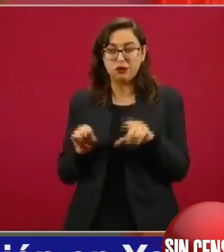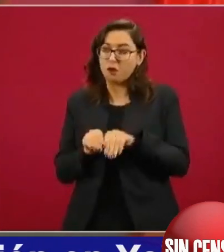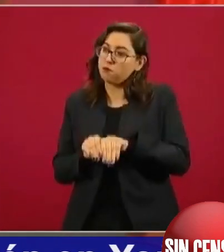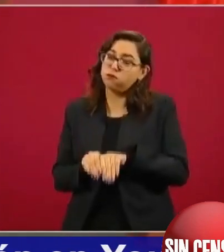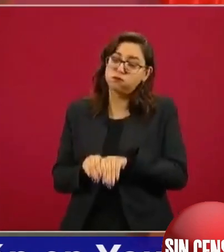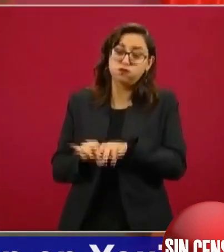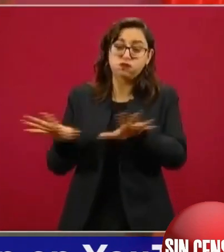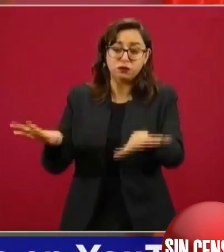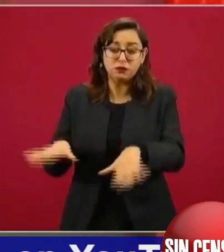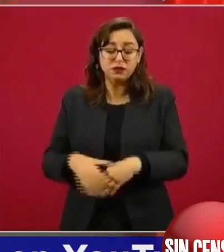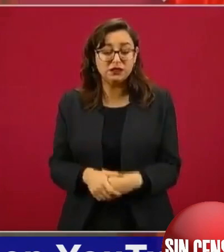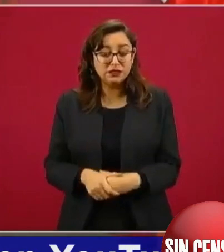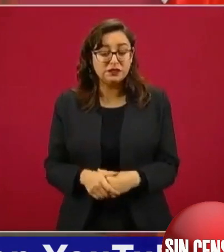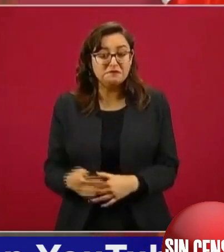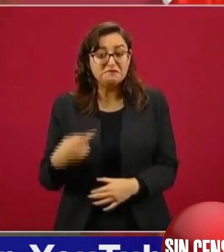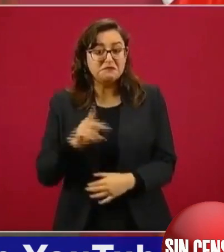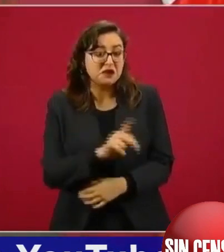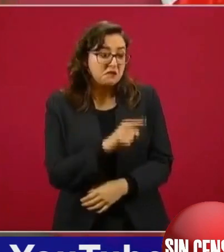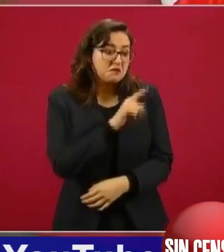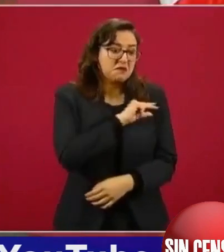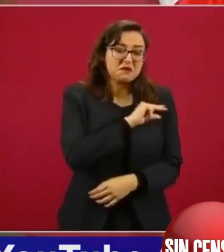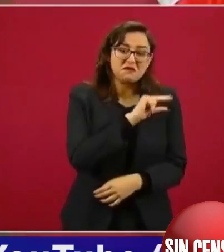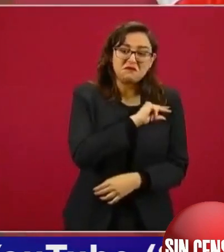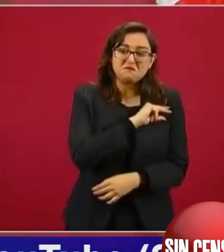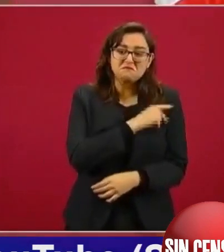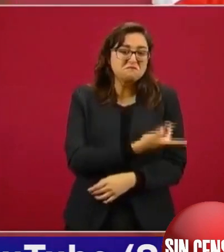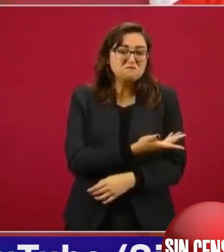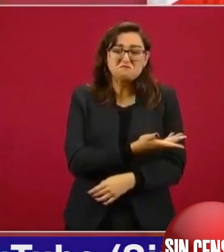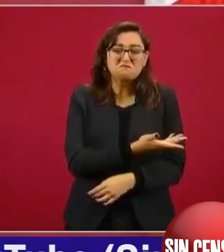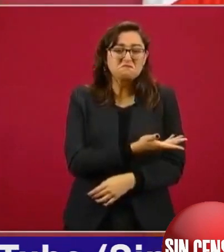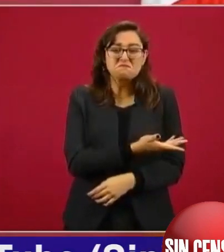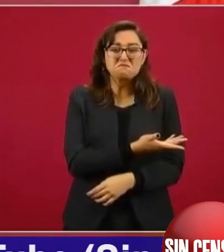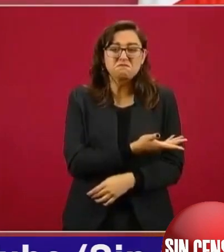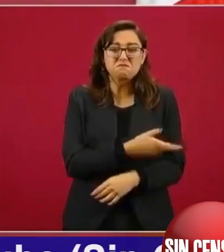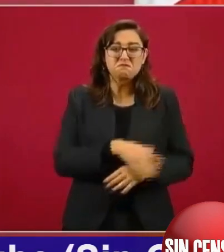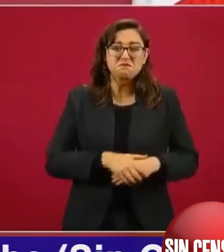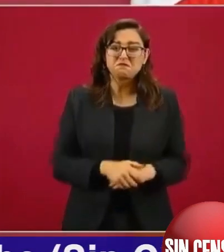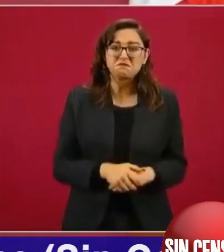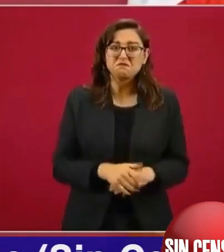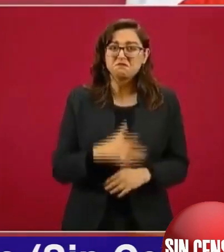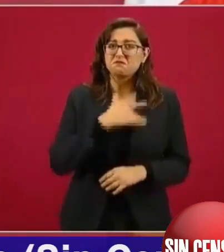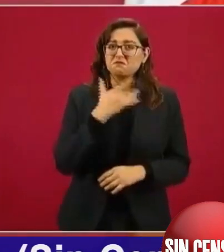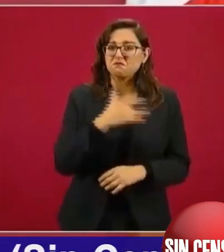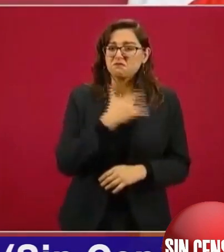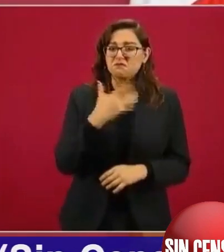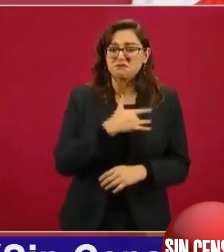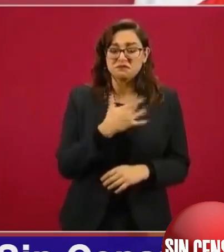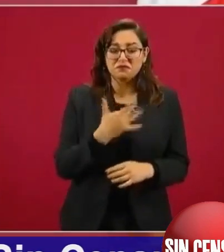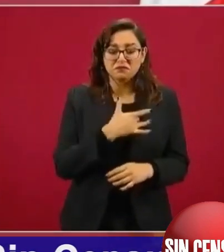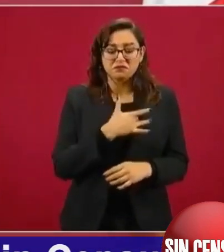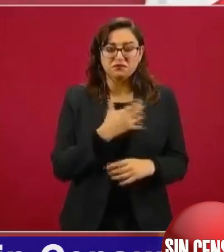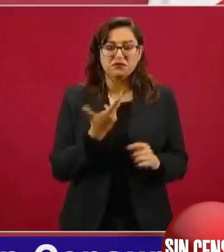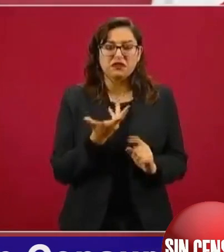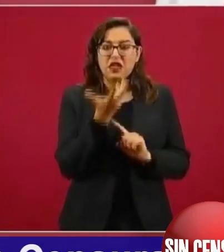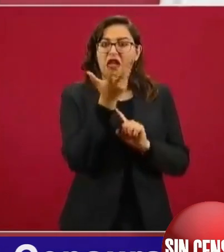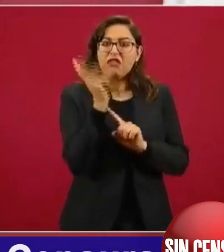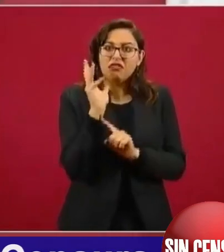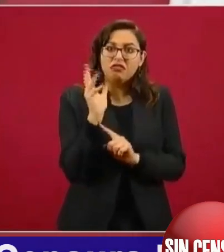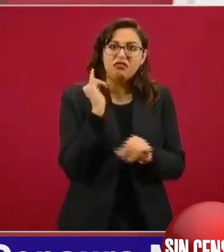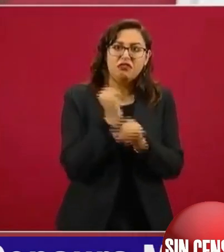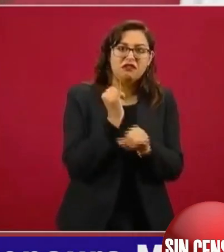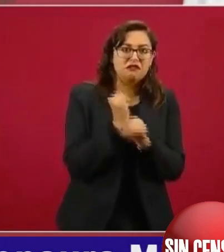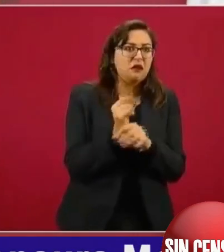Pero la empresa privada, pues ¿dónde va a poner sus antenas para que haya